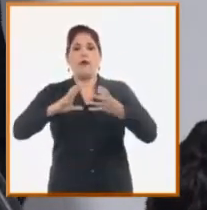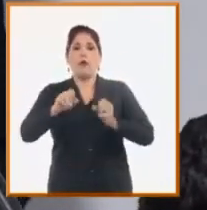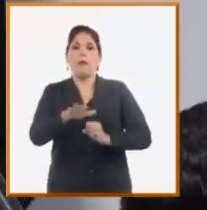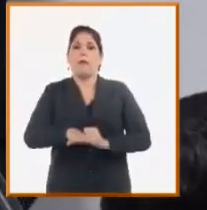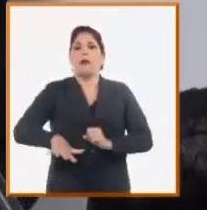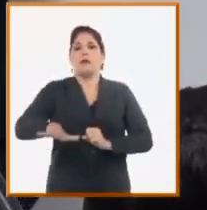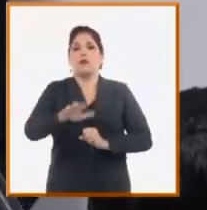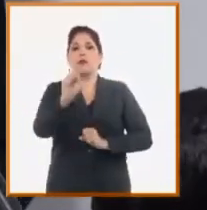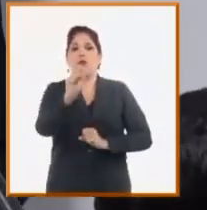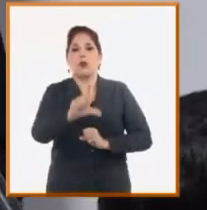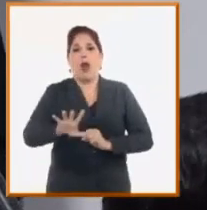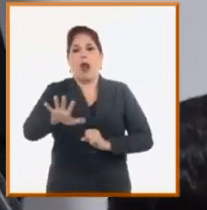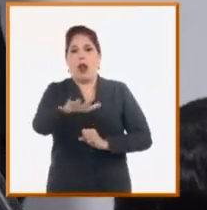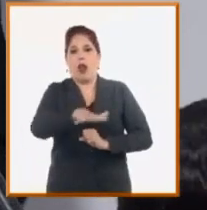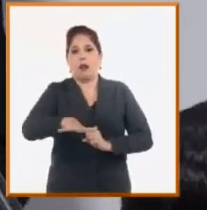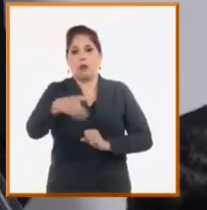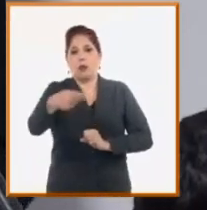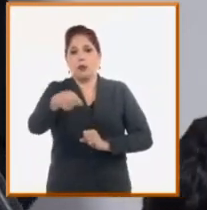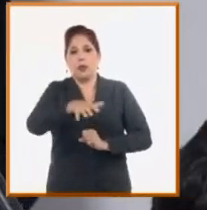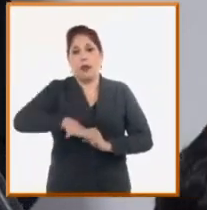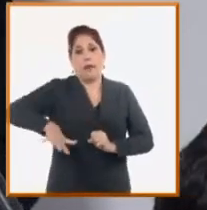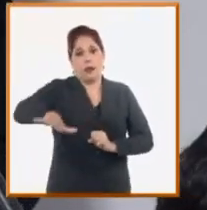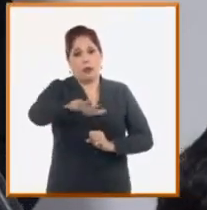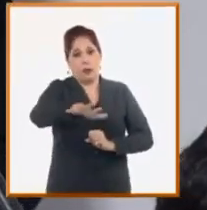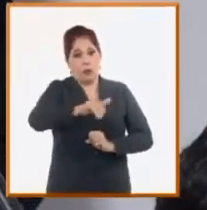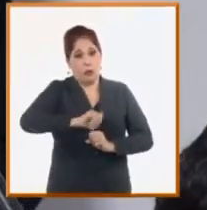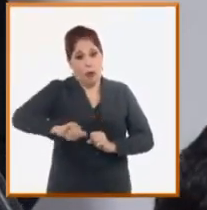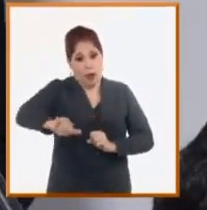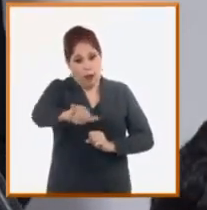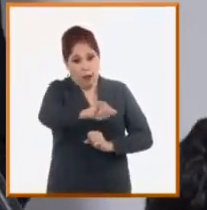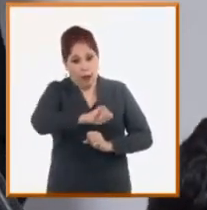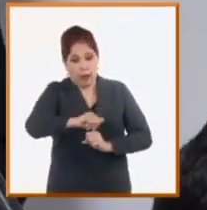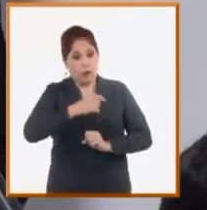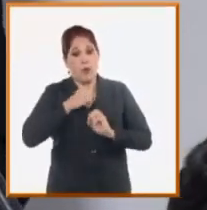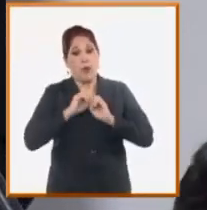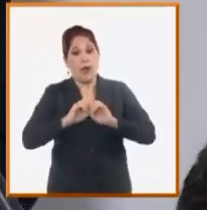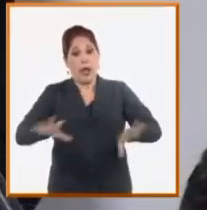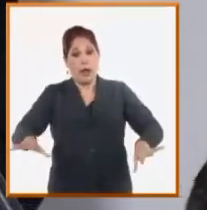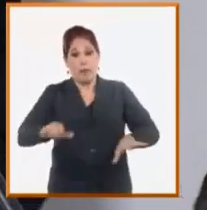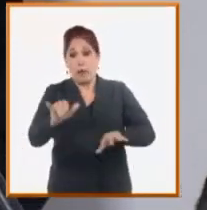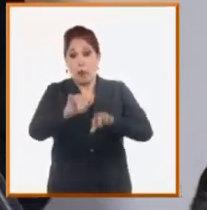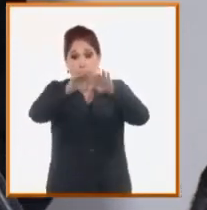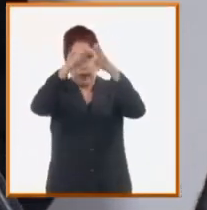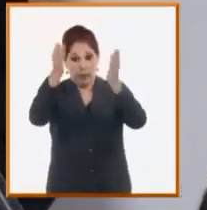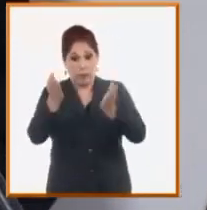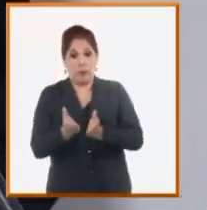socialista de justicia social y que somos ejemplo ante el mundo,